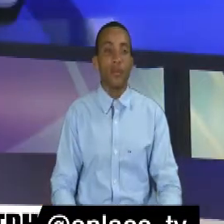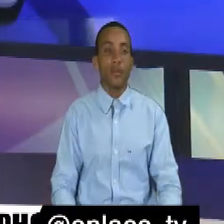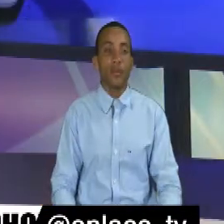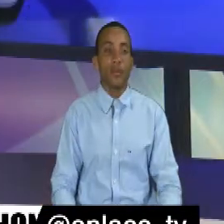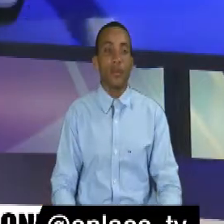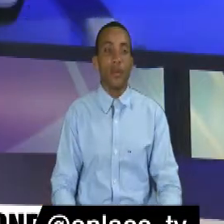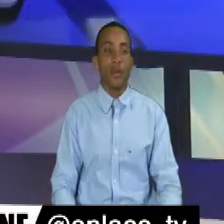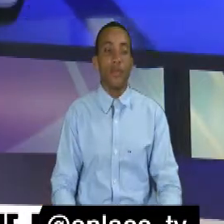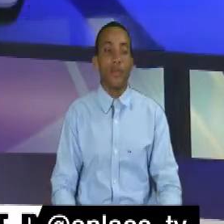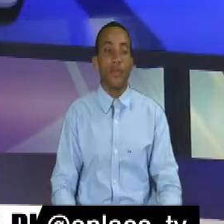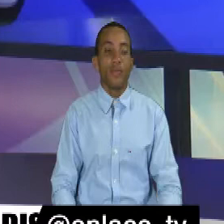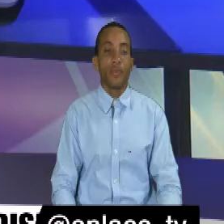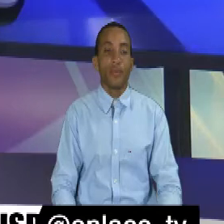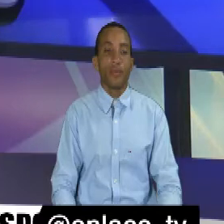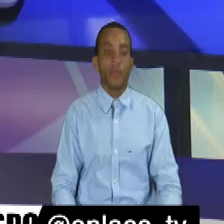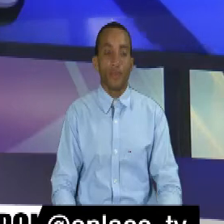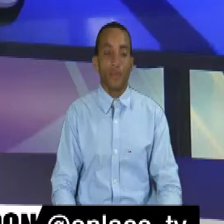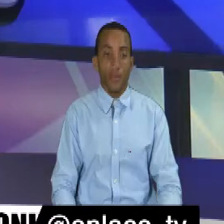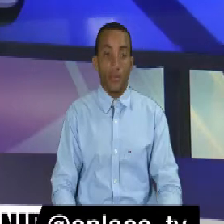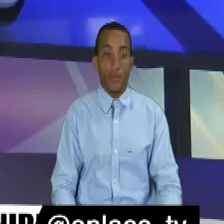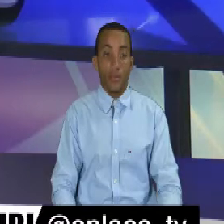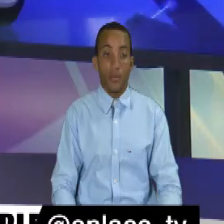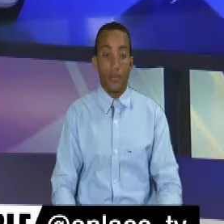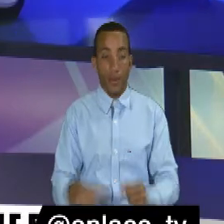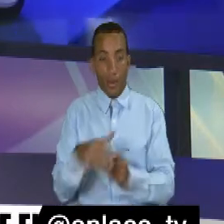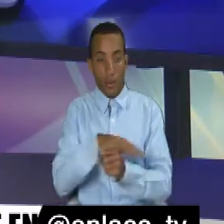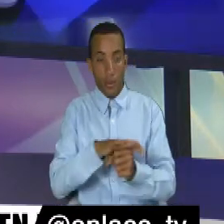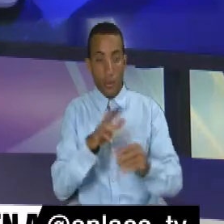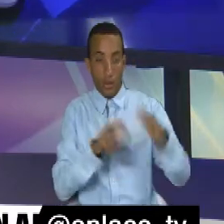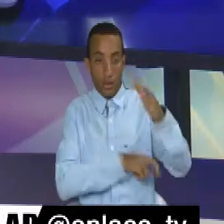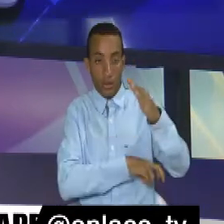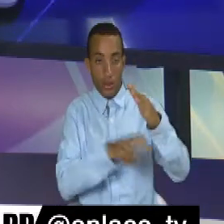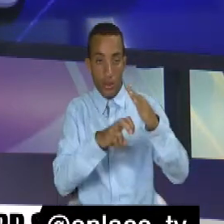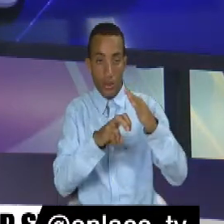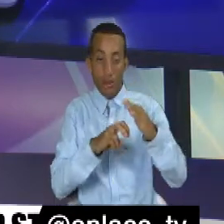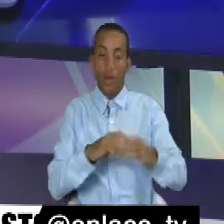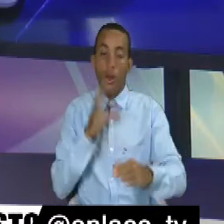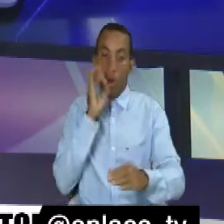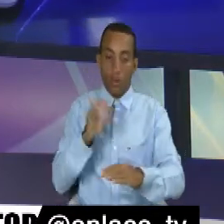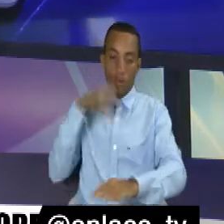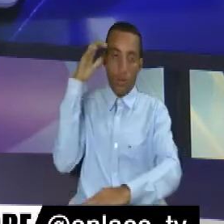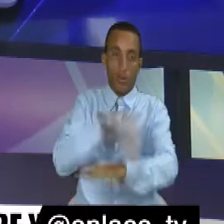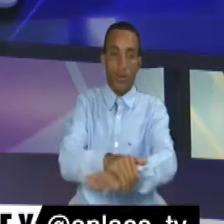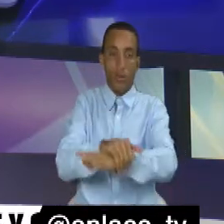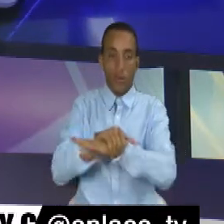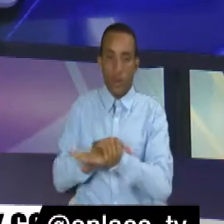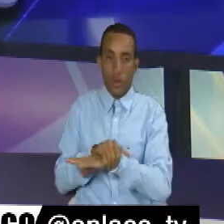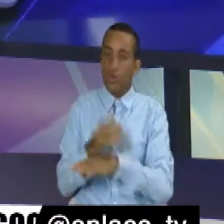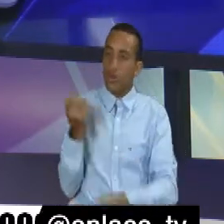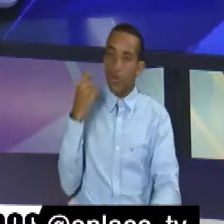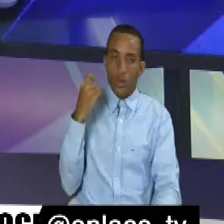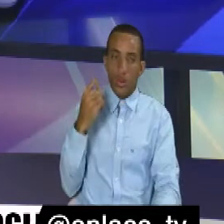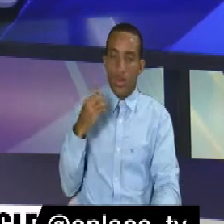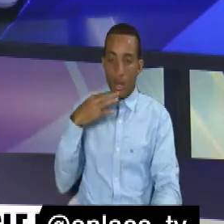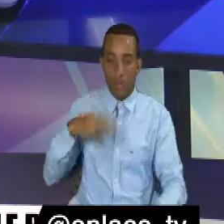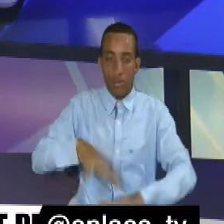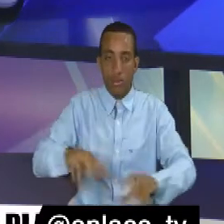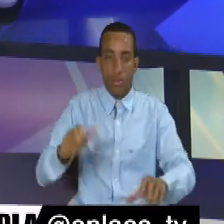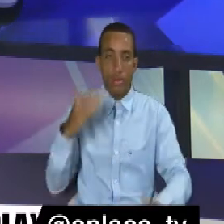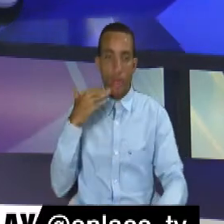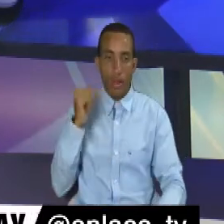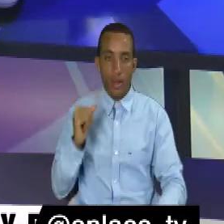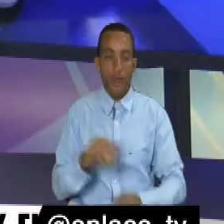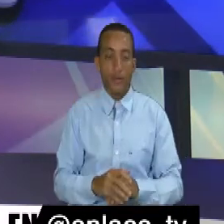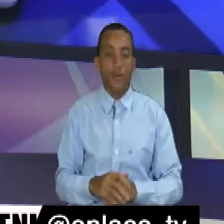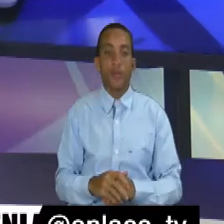Y fue capturado en el barrio Villarelis un hombre de 28 años de edad, quien, según las autoridades, minutos antes habría robado a una mujer. El capturado iba